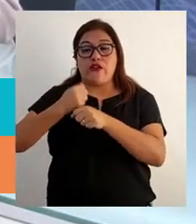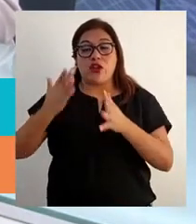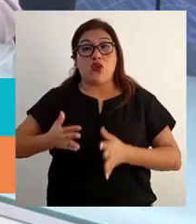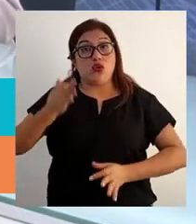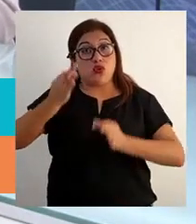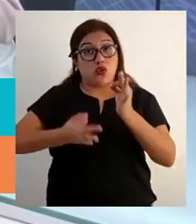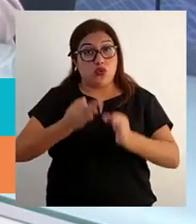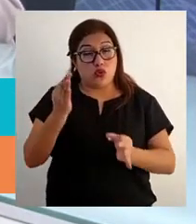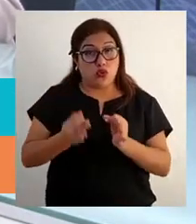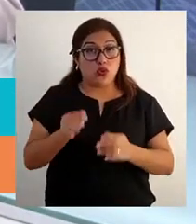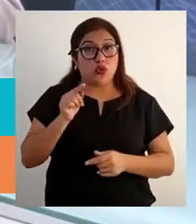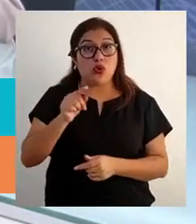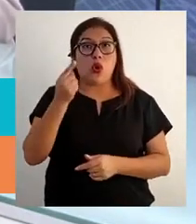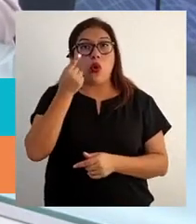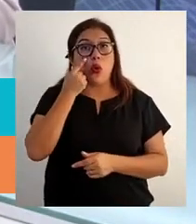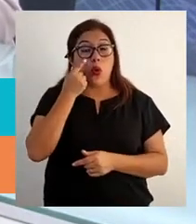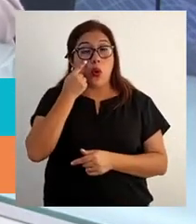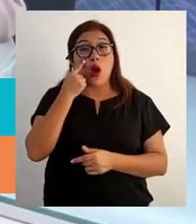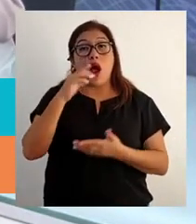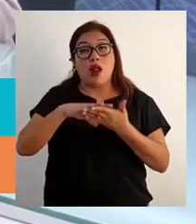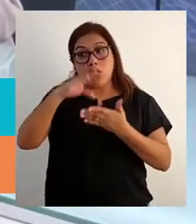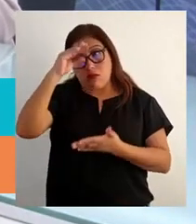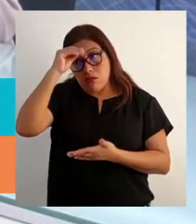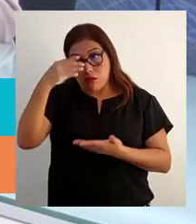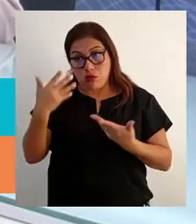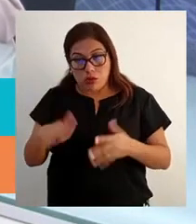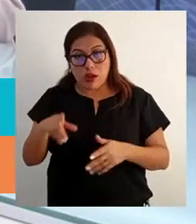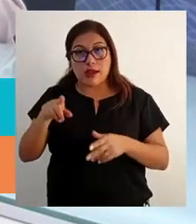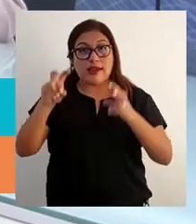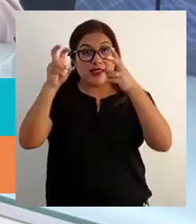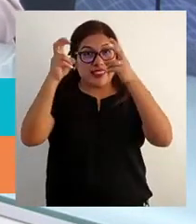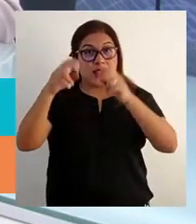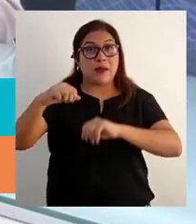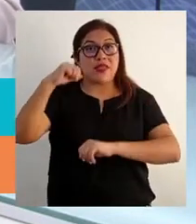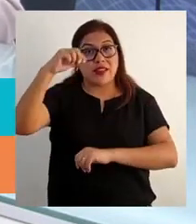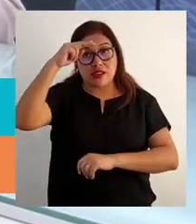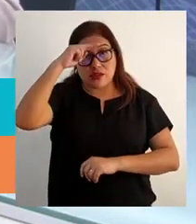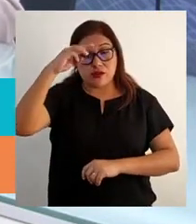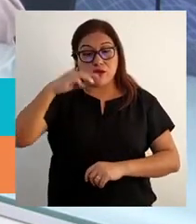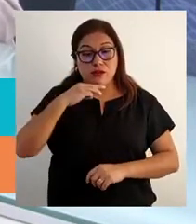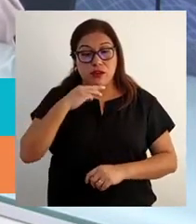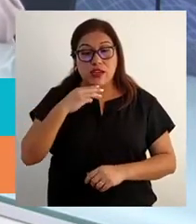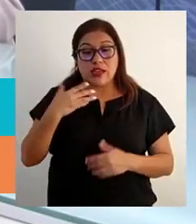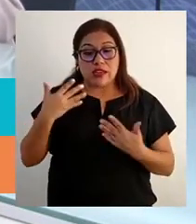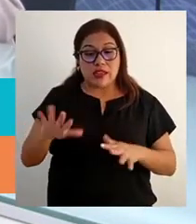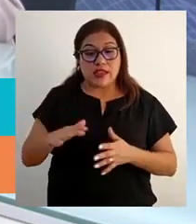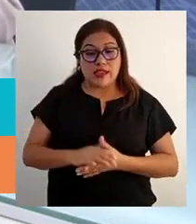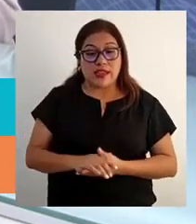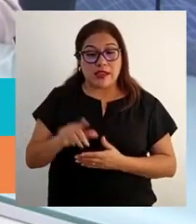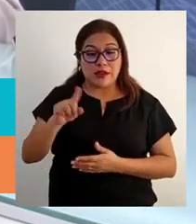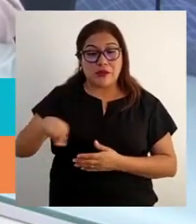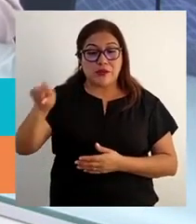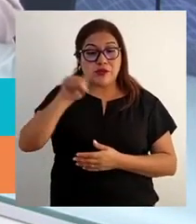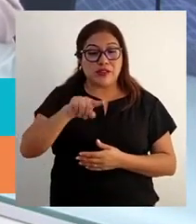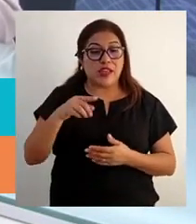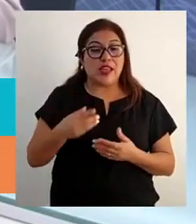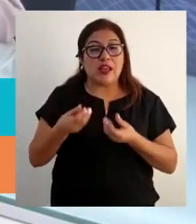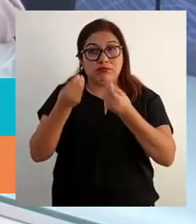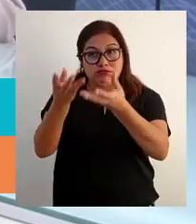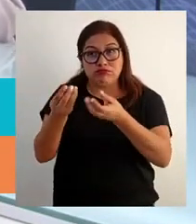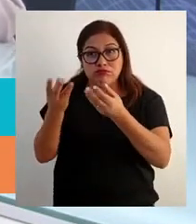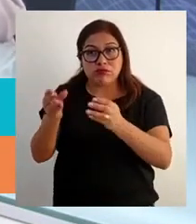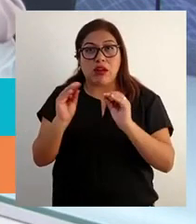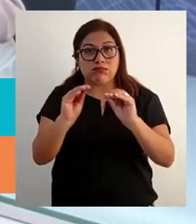conocer realmente que esto es un tema de derechos humanos, y van a recibir la capacitación de parte del